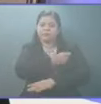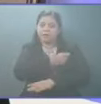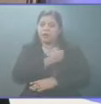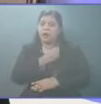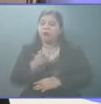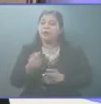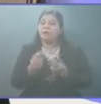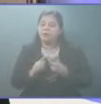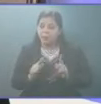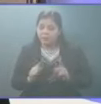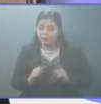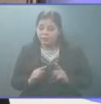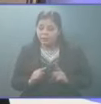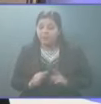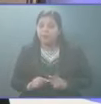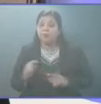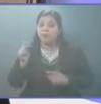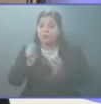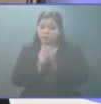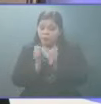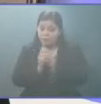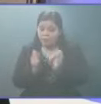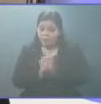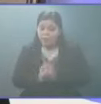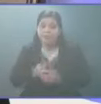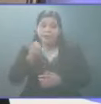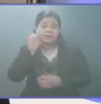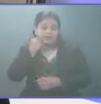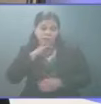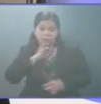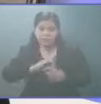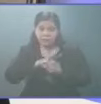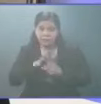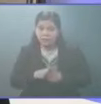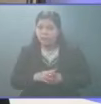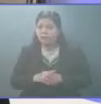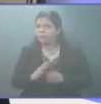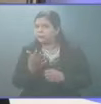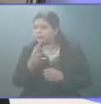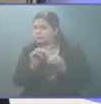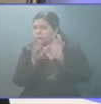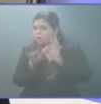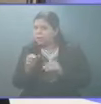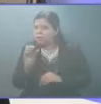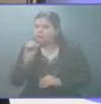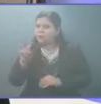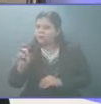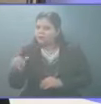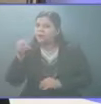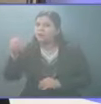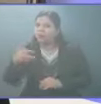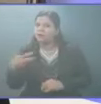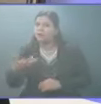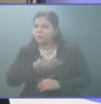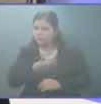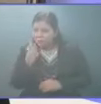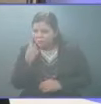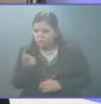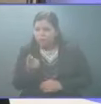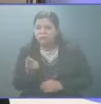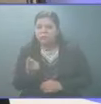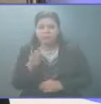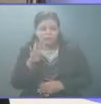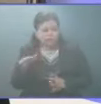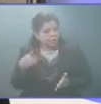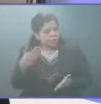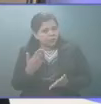pasiva. Sin embargo, las complicaciones del coronavirus, esas van a pasar 10 o 20 años para que nosotros las observemos, que van a ser todo